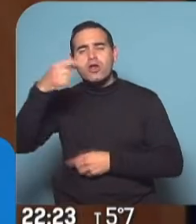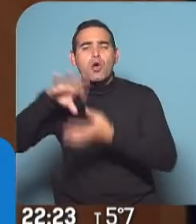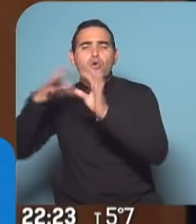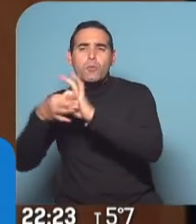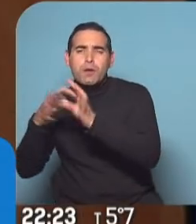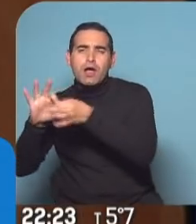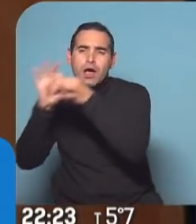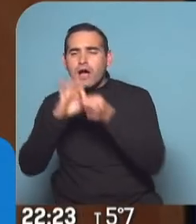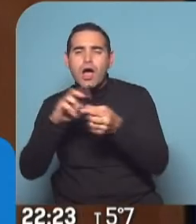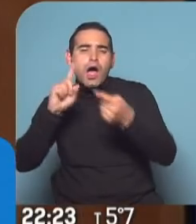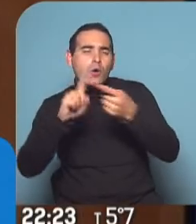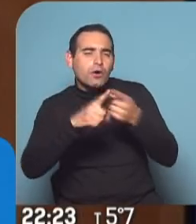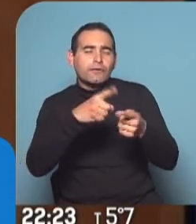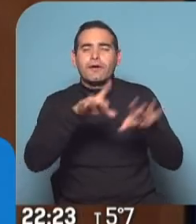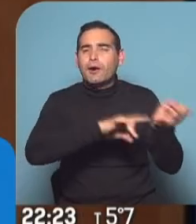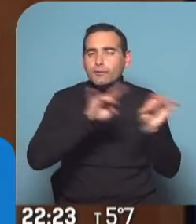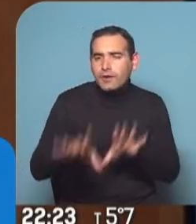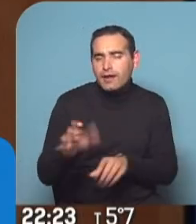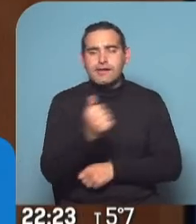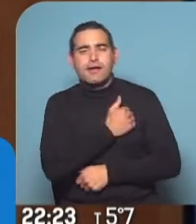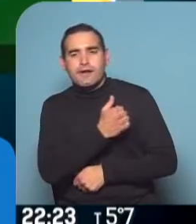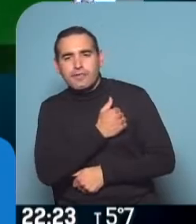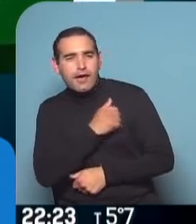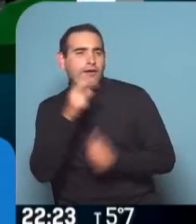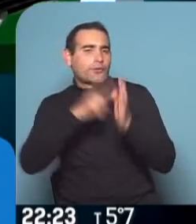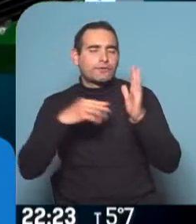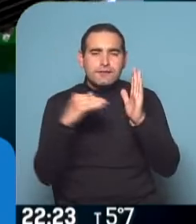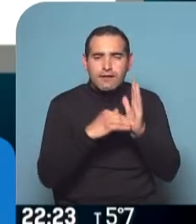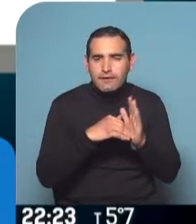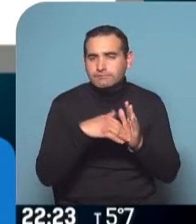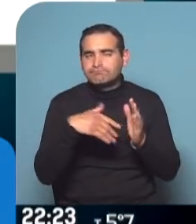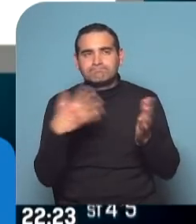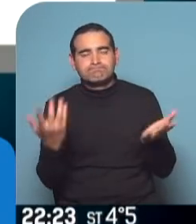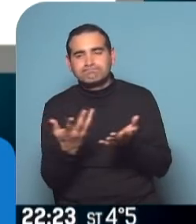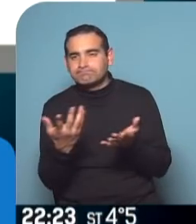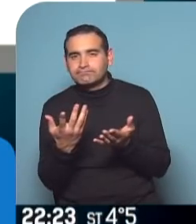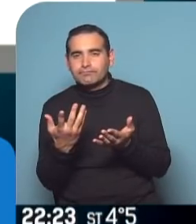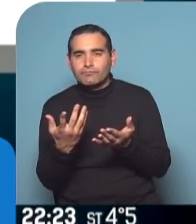Europea con Australia, con Canadá, con Nueva Zelanda,